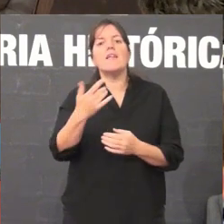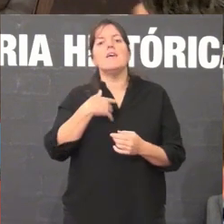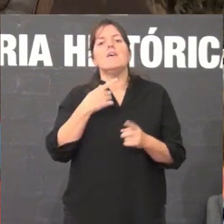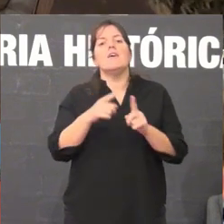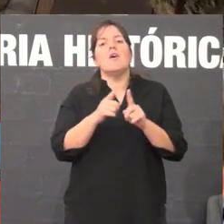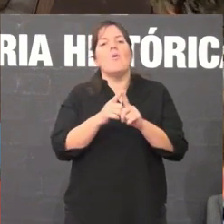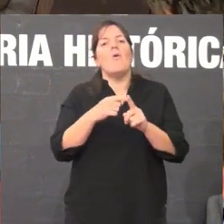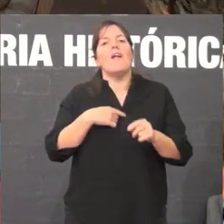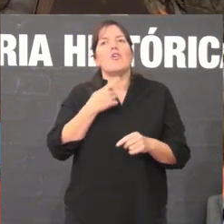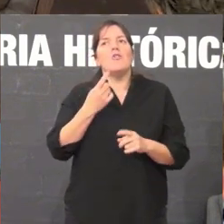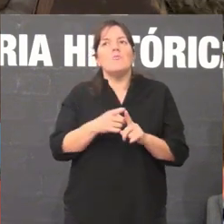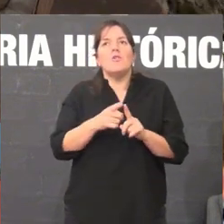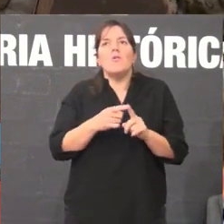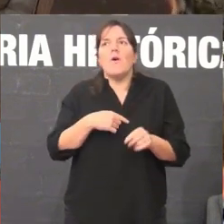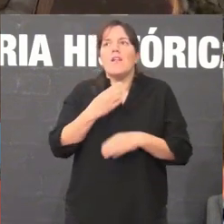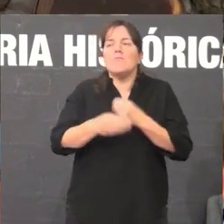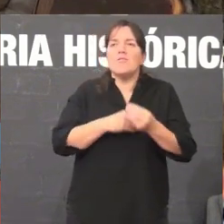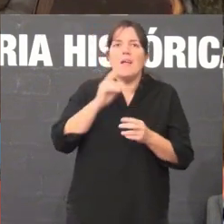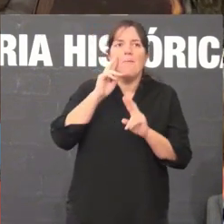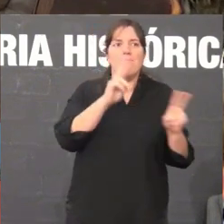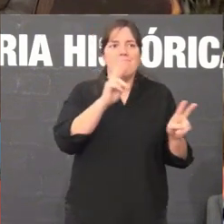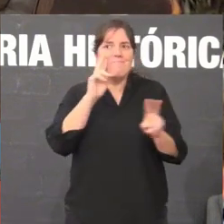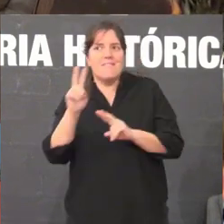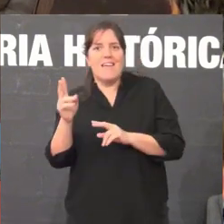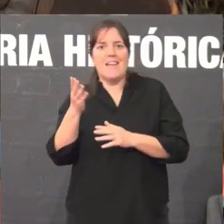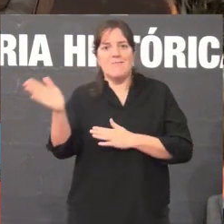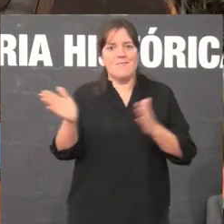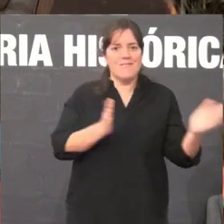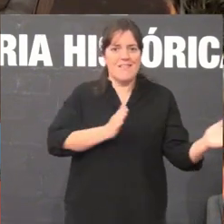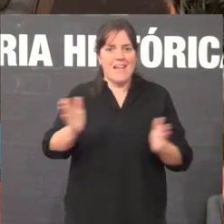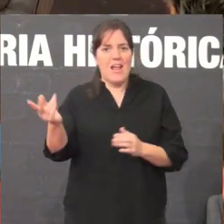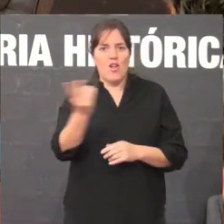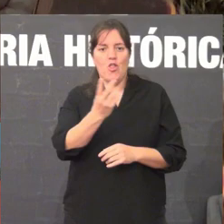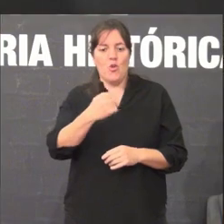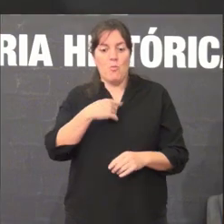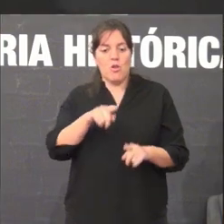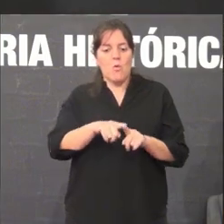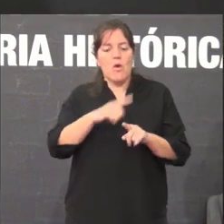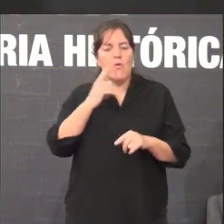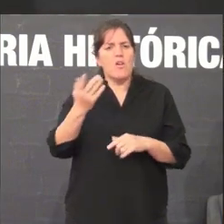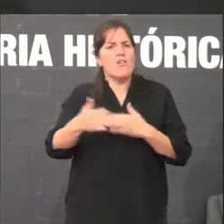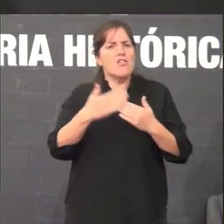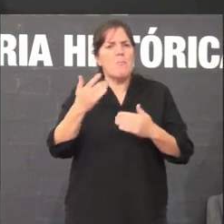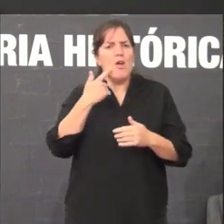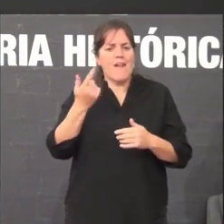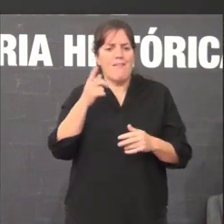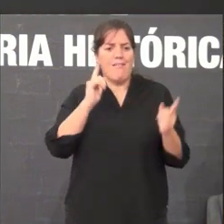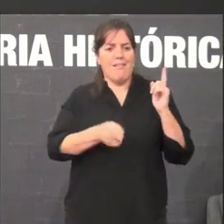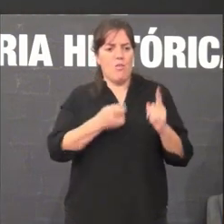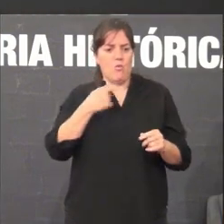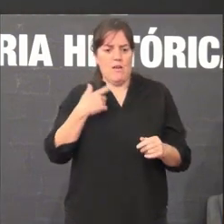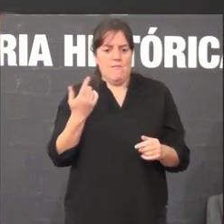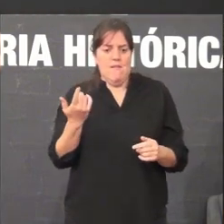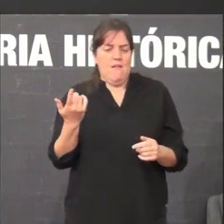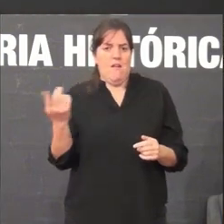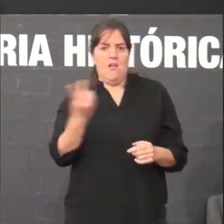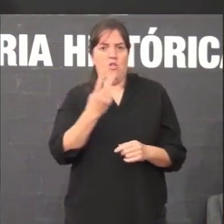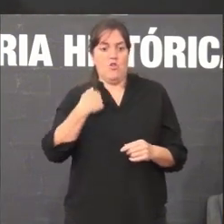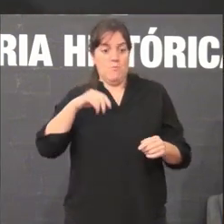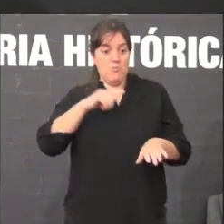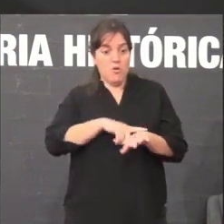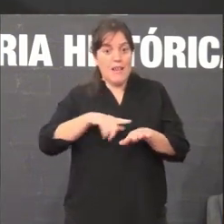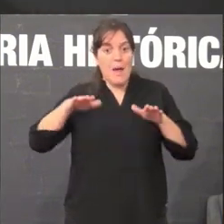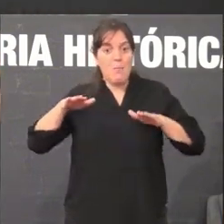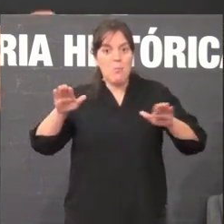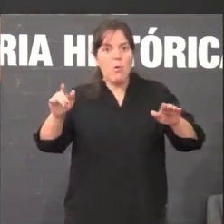pues houbo miradas, non, a un e outro lado, porque é verdade que foron contemporáneas as ditaduras, pero tamén foron contemporáneas as